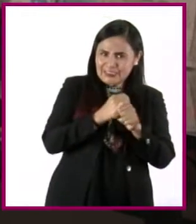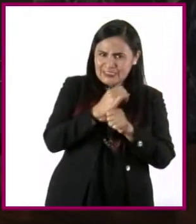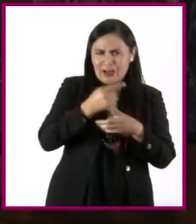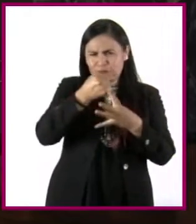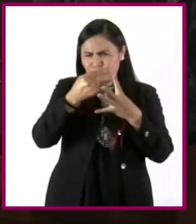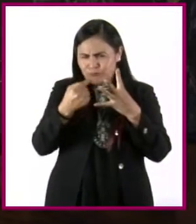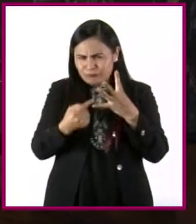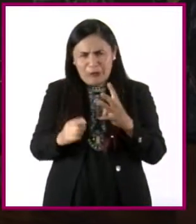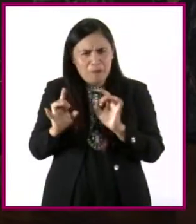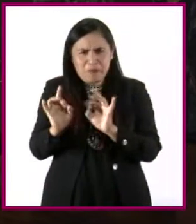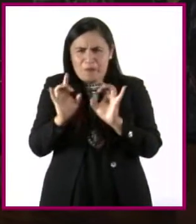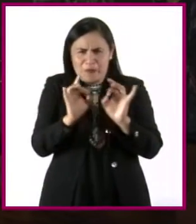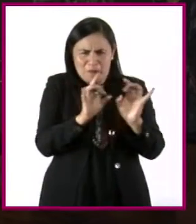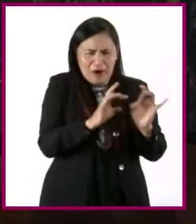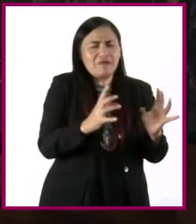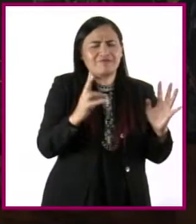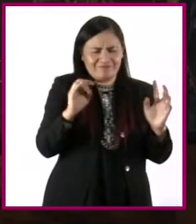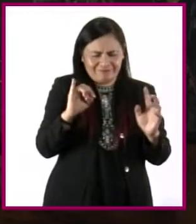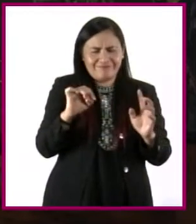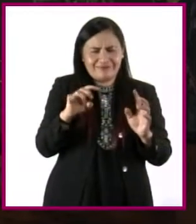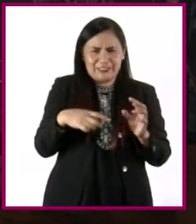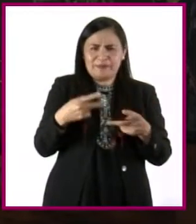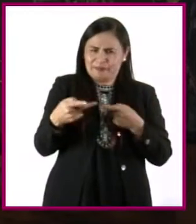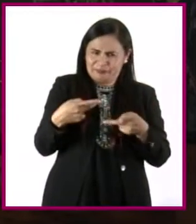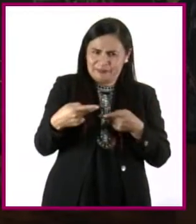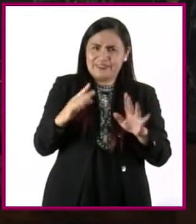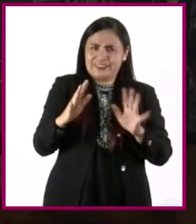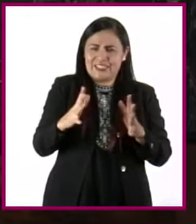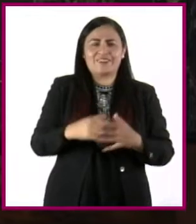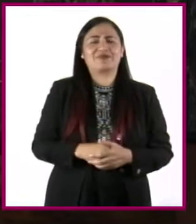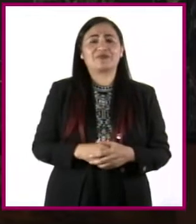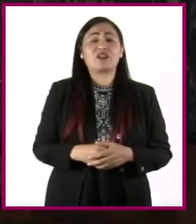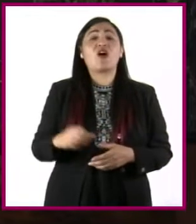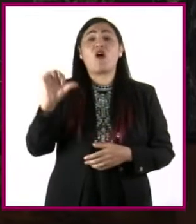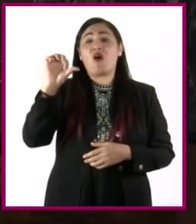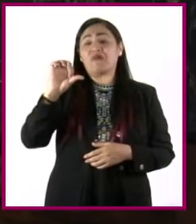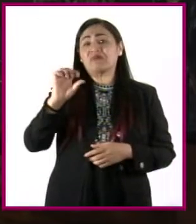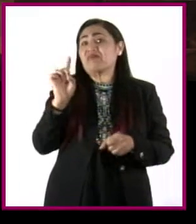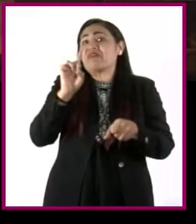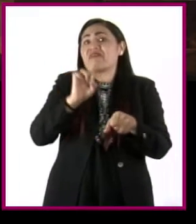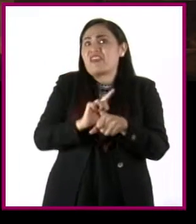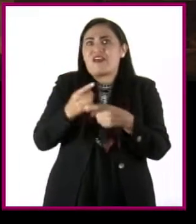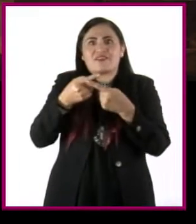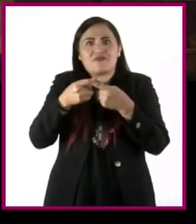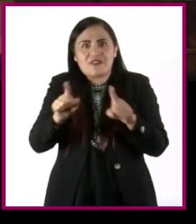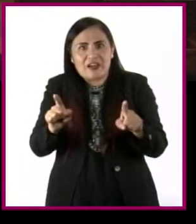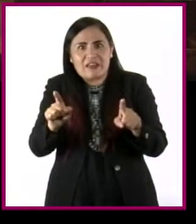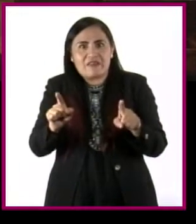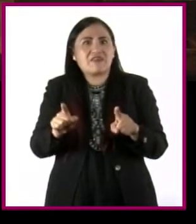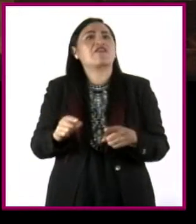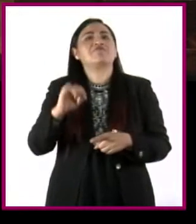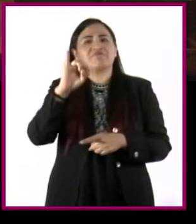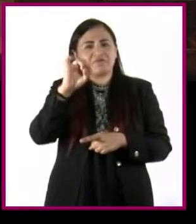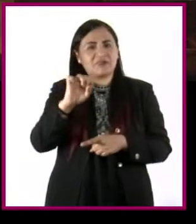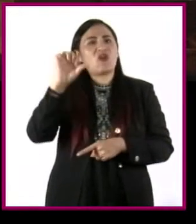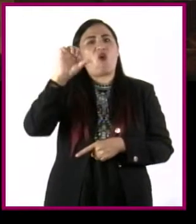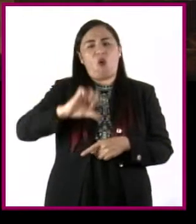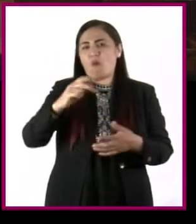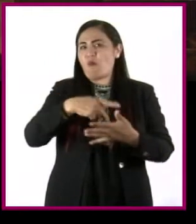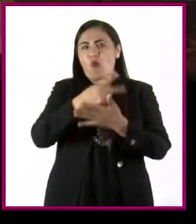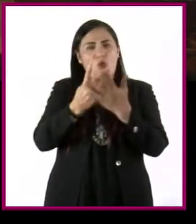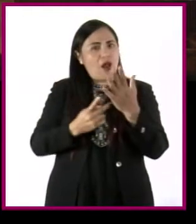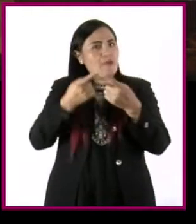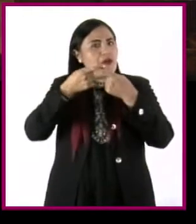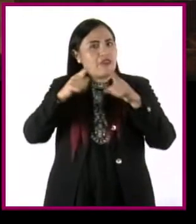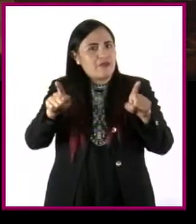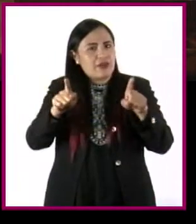en el camino. Pues sí, cada día es distinto y hoy nuestro programa va a ser un poco diferente. Y es que pasó